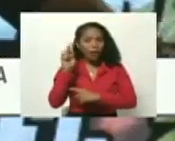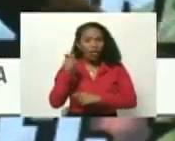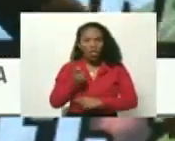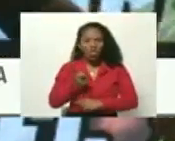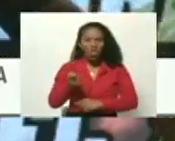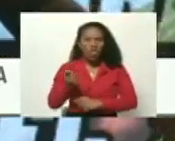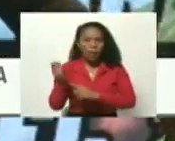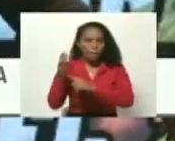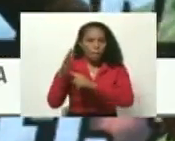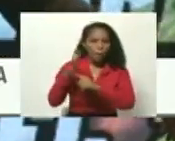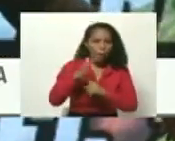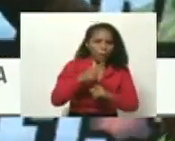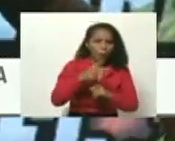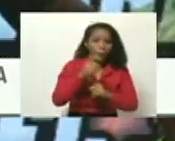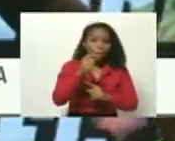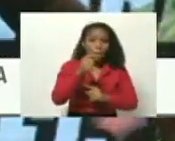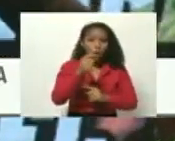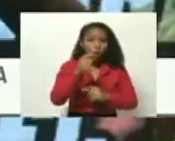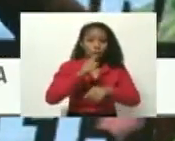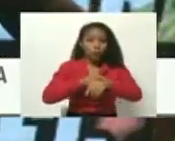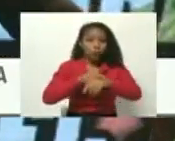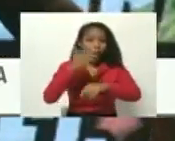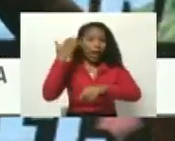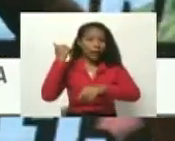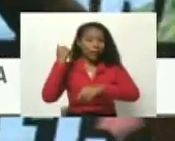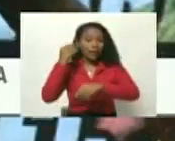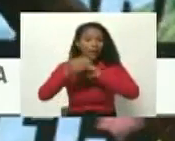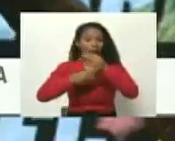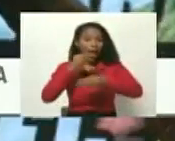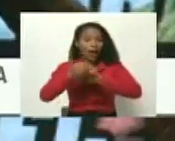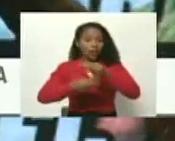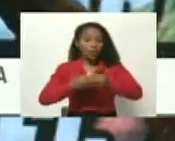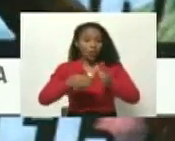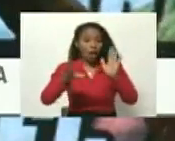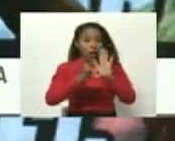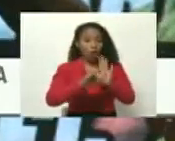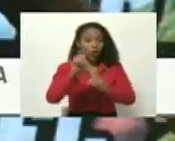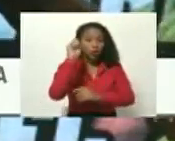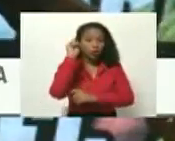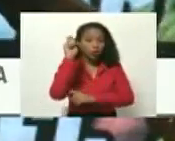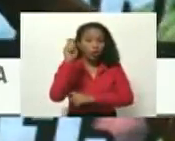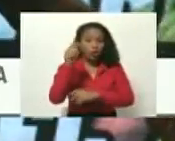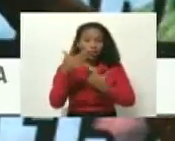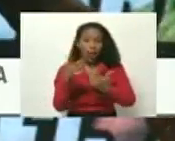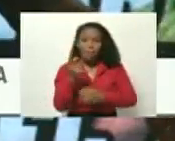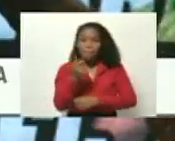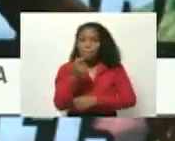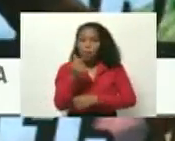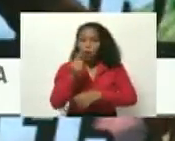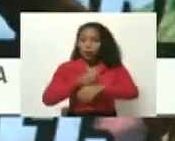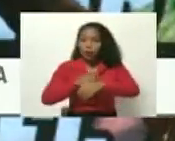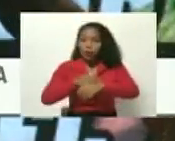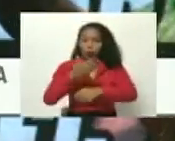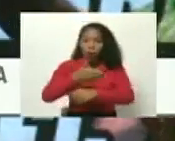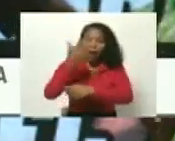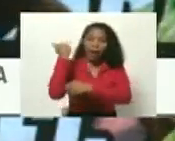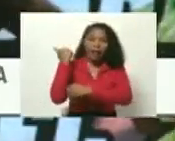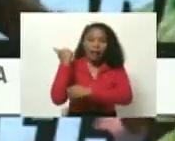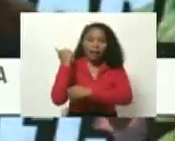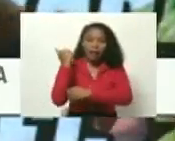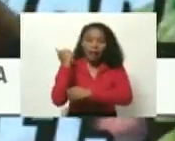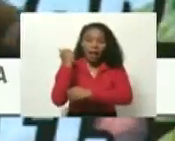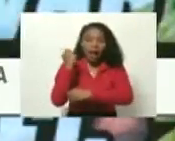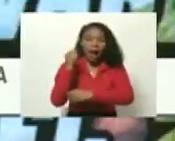que poco tiempo atrás se había dado una constitución, que poco tiempo atrás había depositado